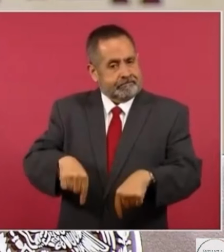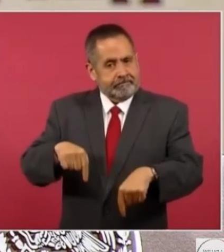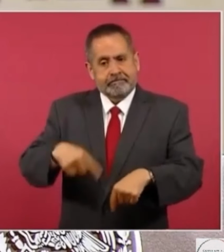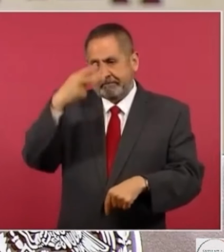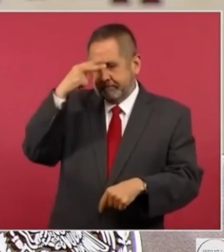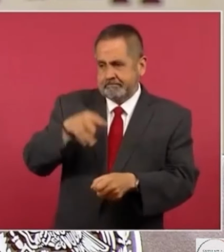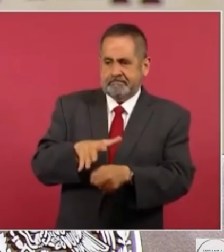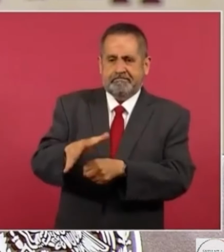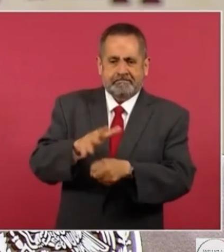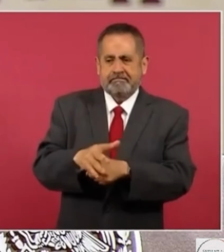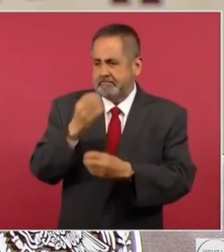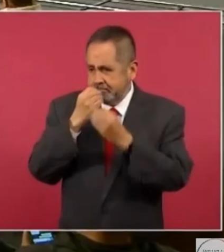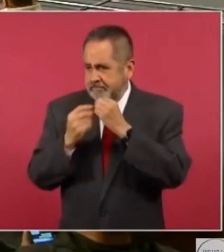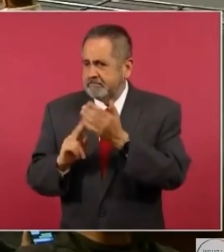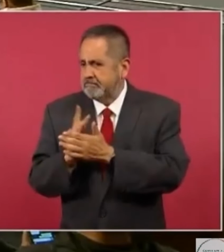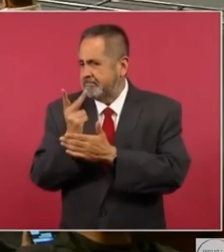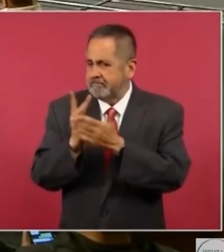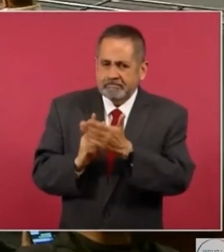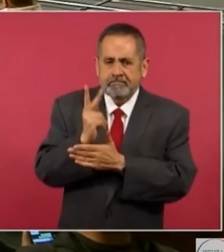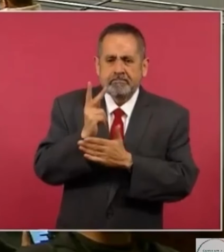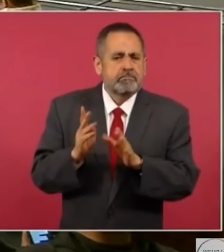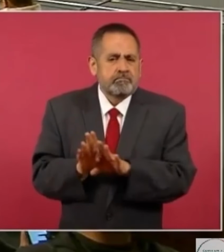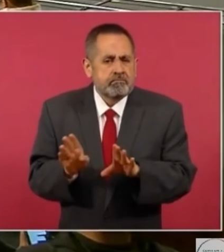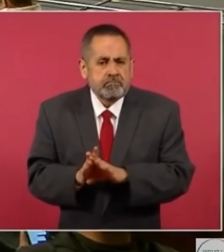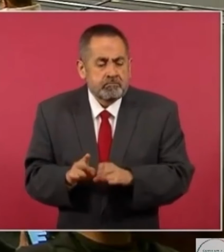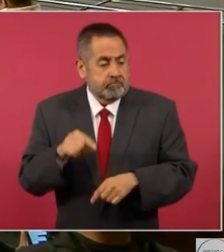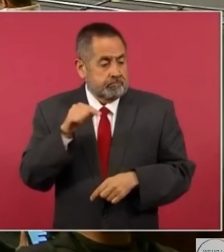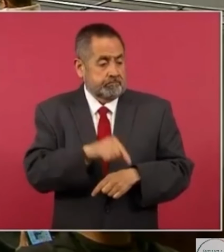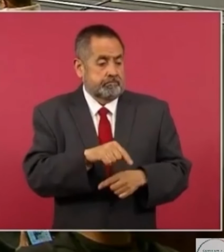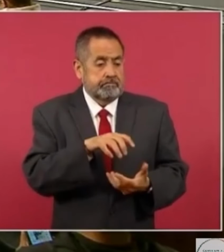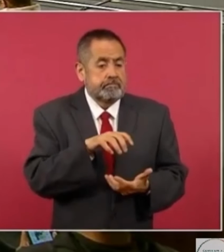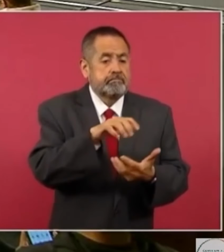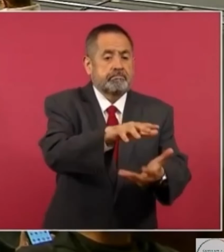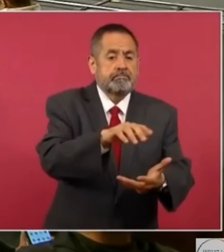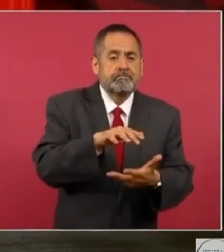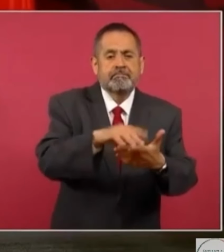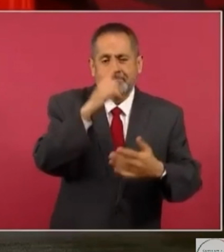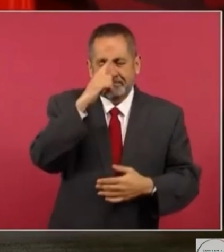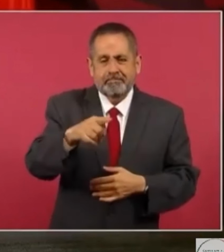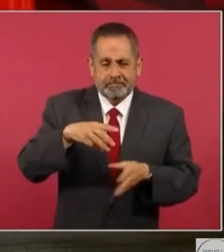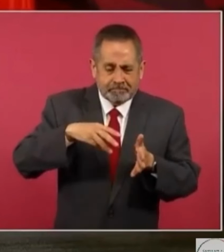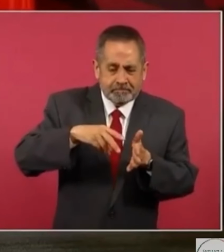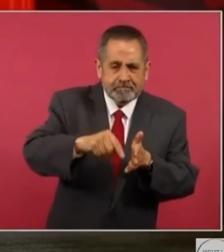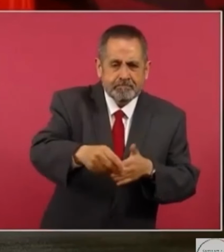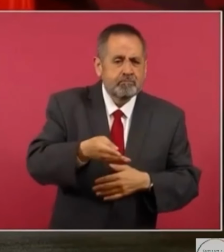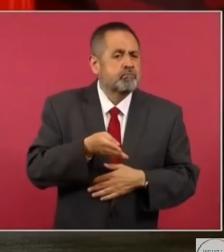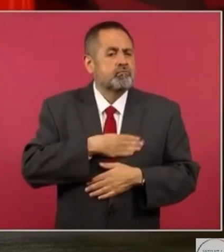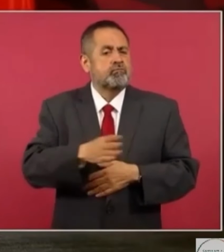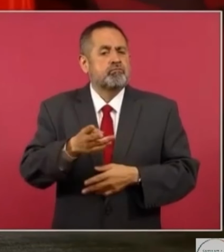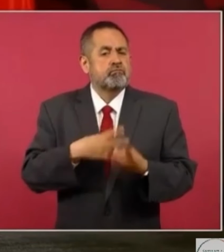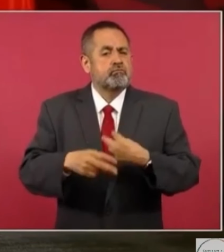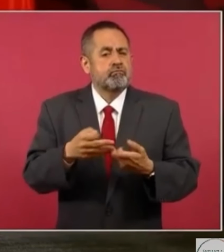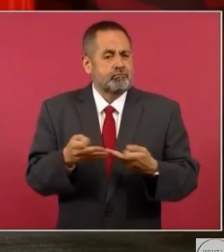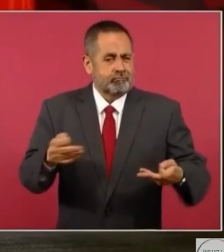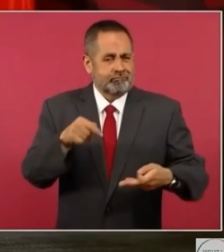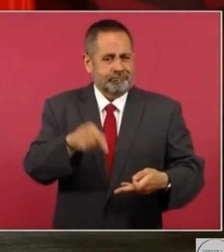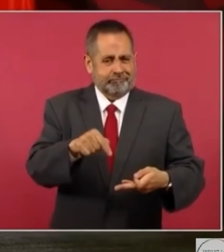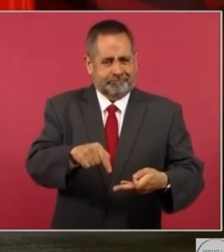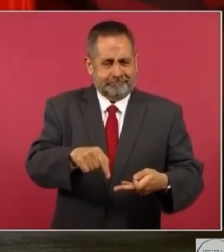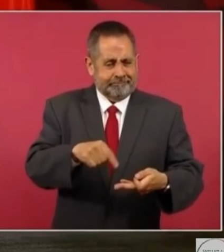de México a través de la entrega de fertilizantes a los pequeños agricultores.